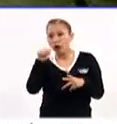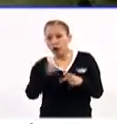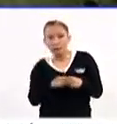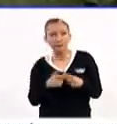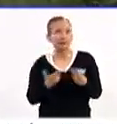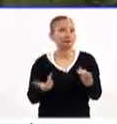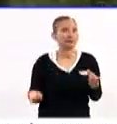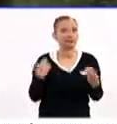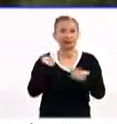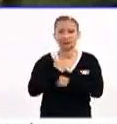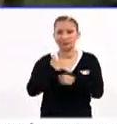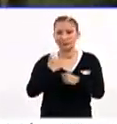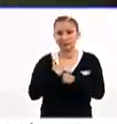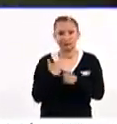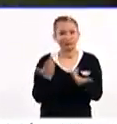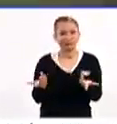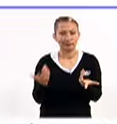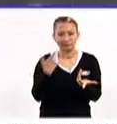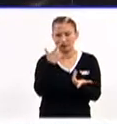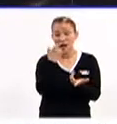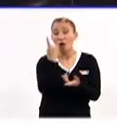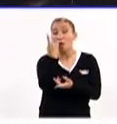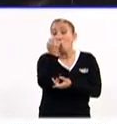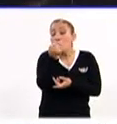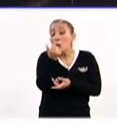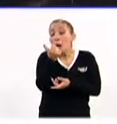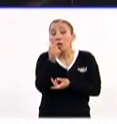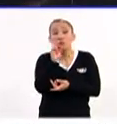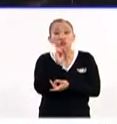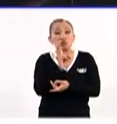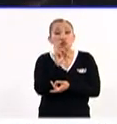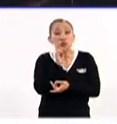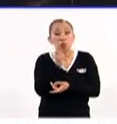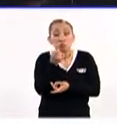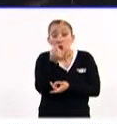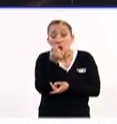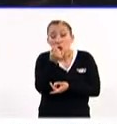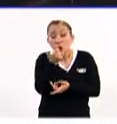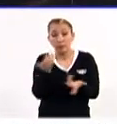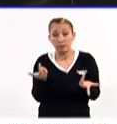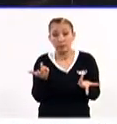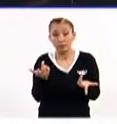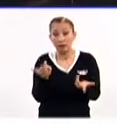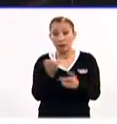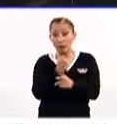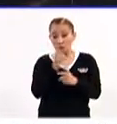los militares, y rara vez se habla de las mujeres, ¿no? Entonces, la